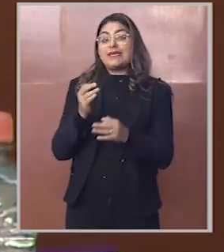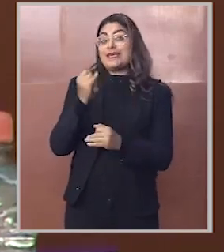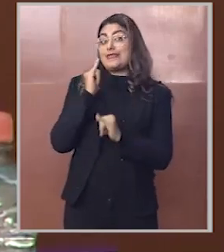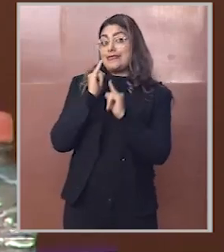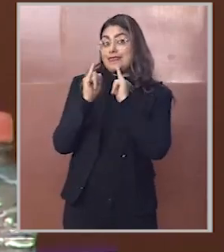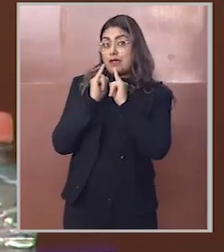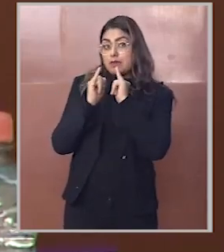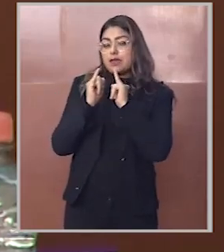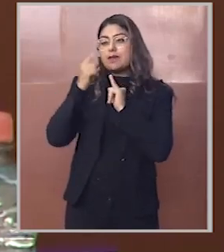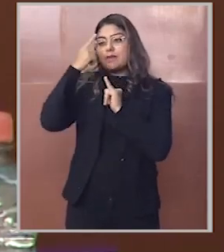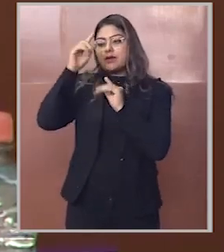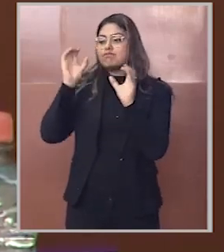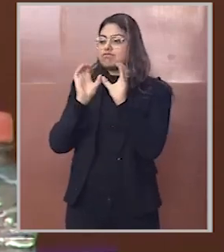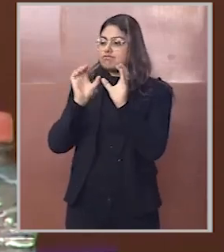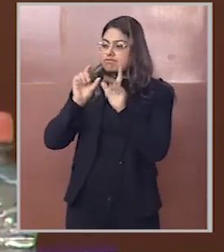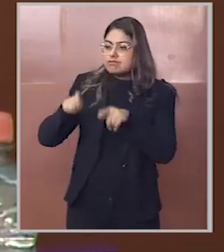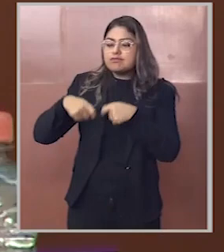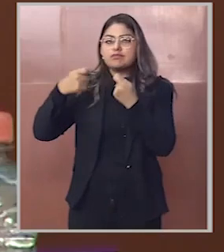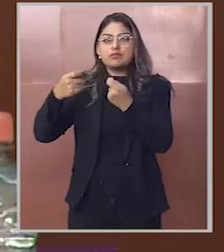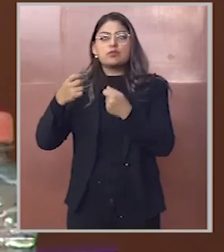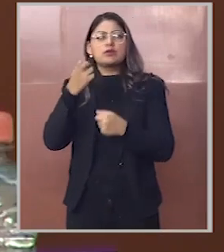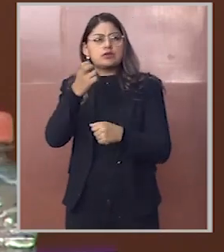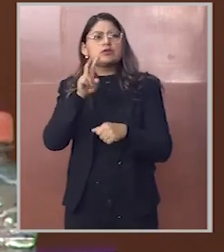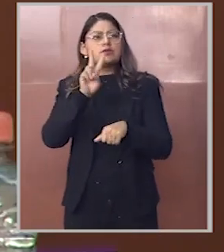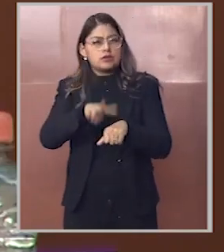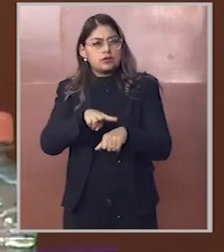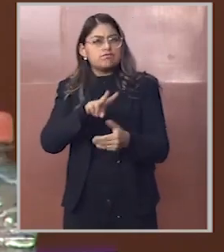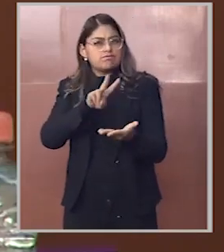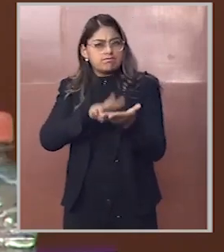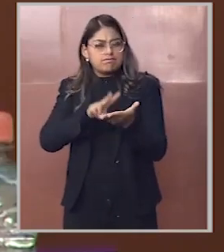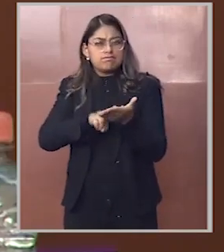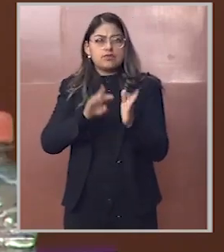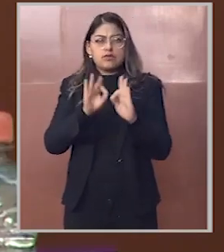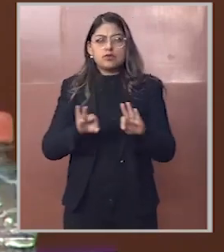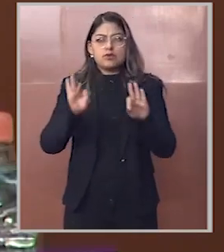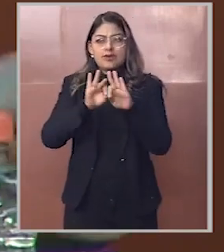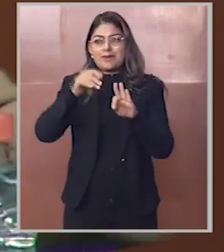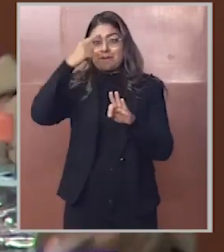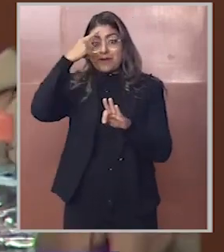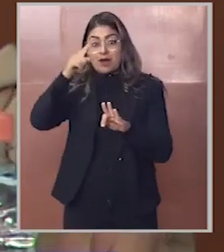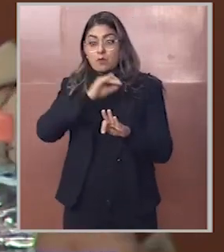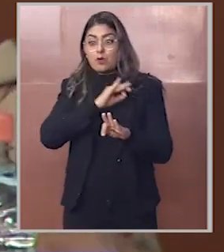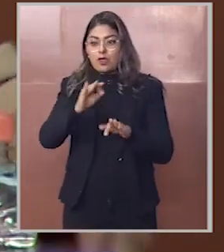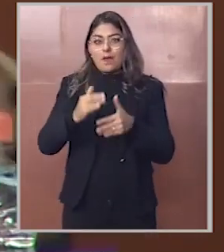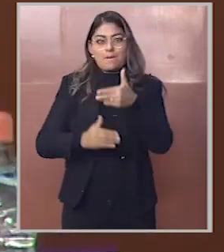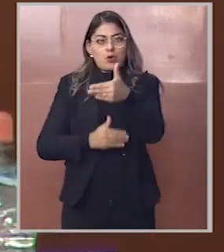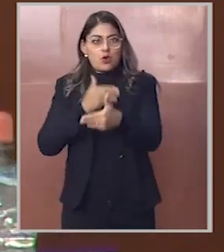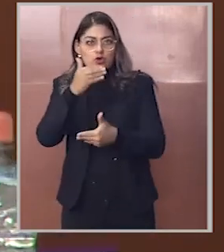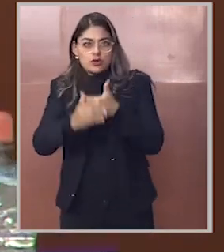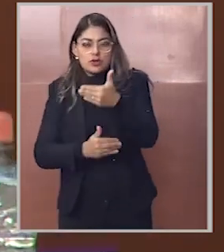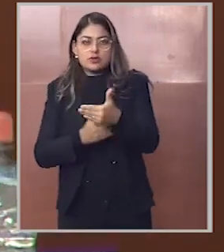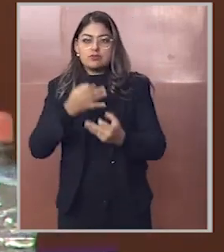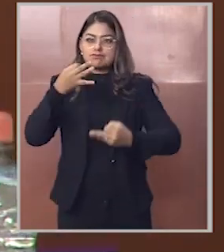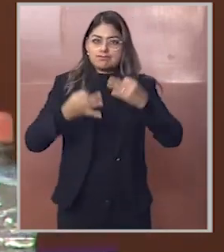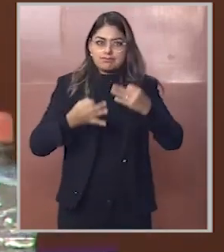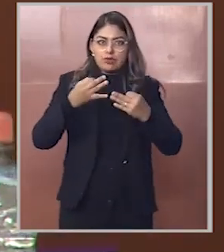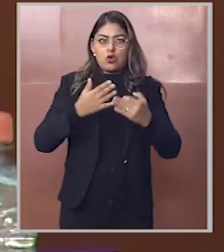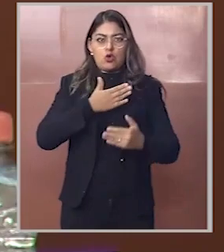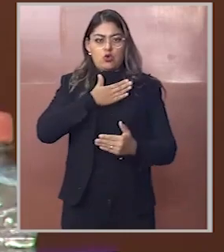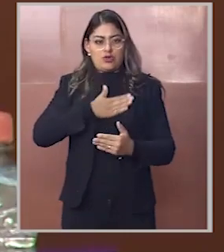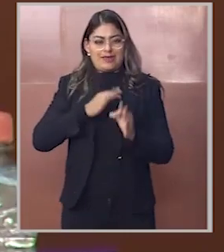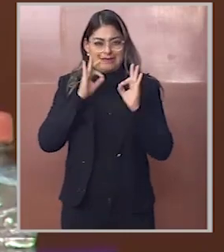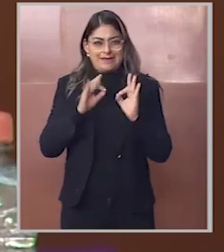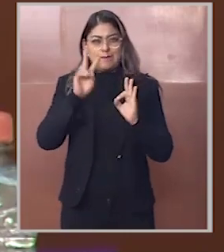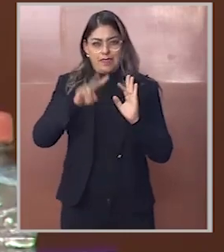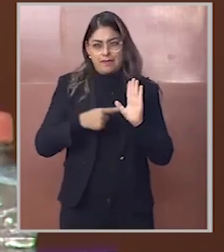que es importante Al momento de darle certeza jurídica a los procedimientos y otro de los pasos